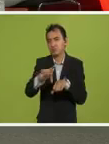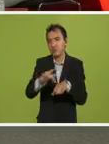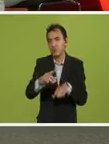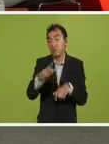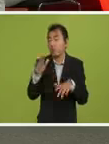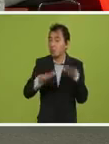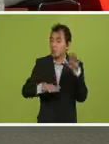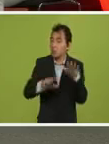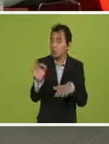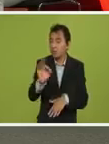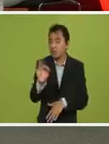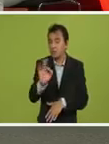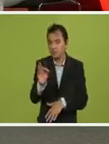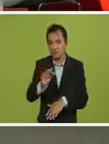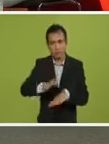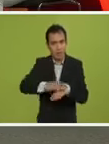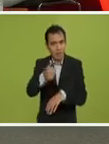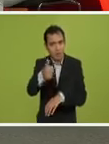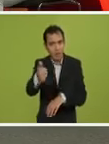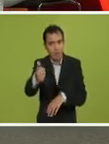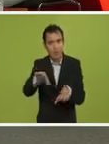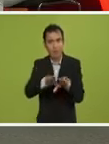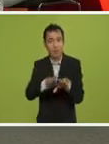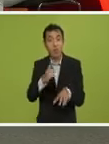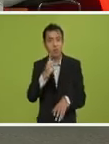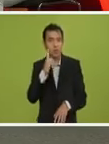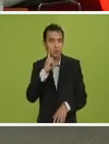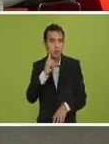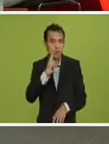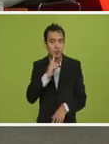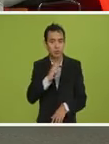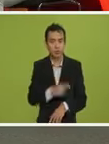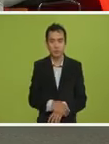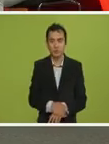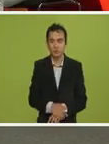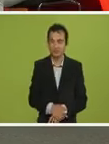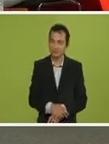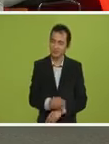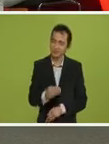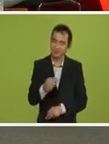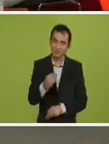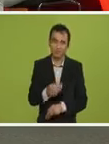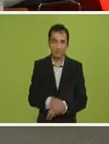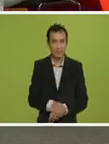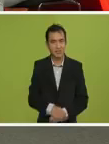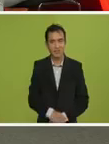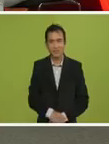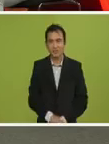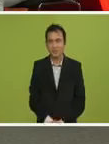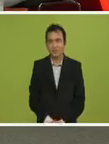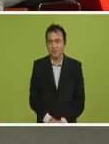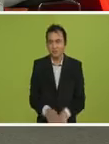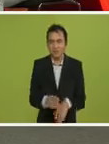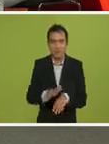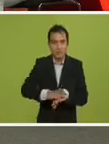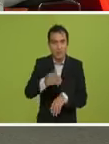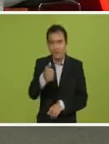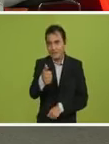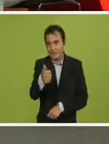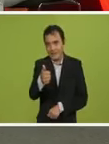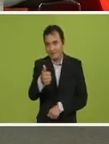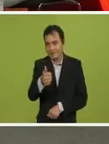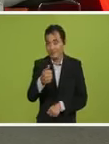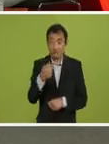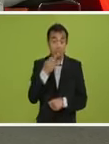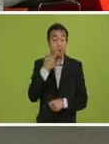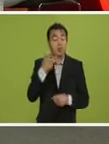como los tendría una mujer con en fotos desnudas. Qué lamentable que estemos cayendo en este asunto de si me dan más likes soy mejor persona, sí. O qué pasa. ¿No? Y